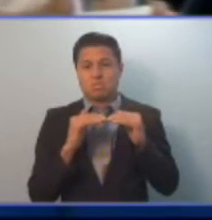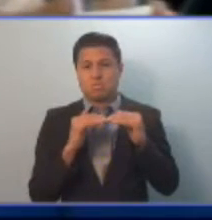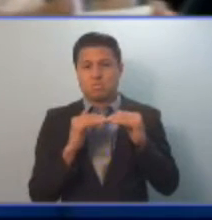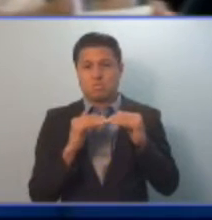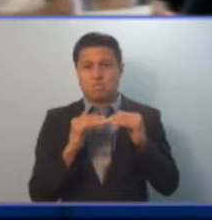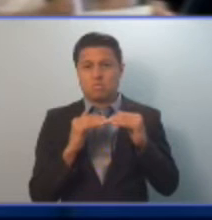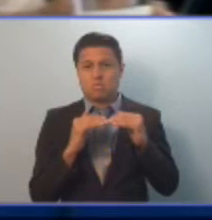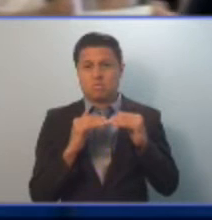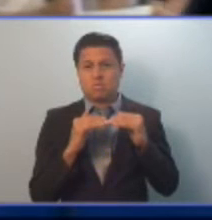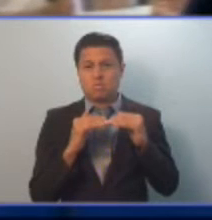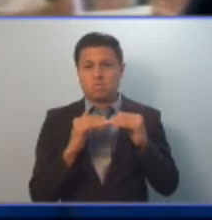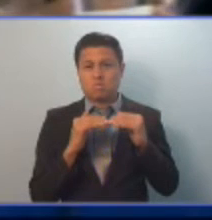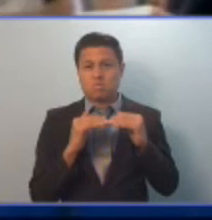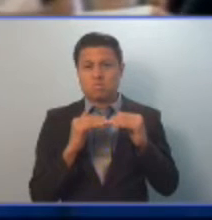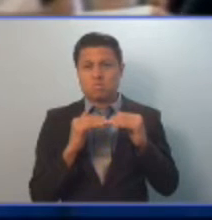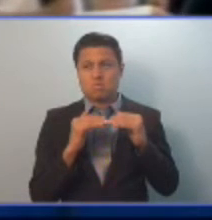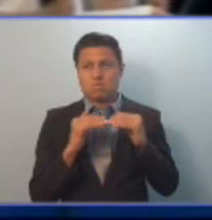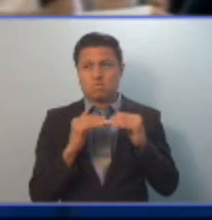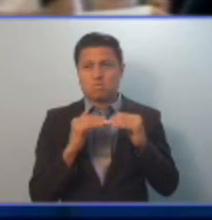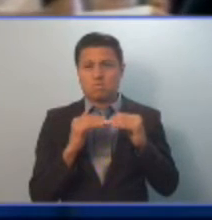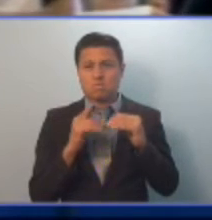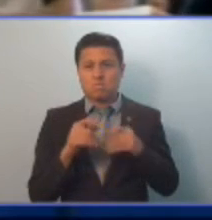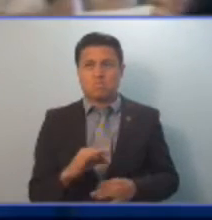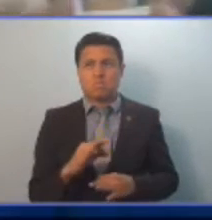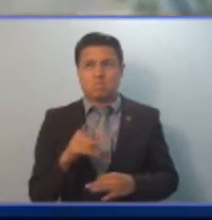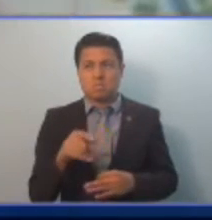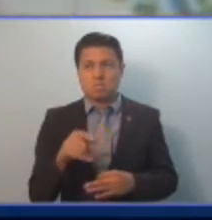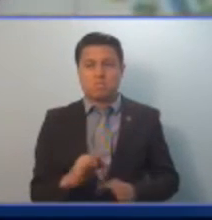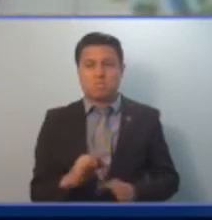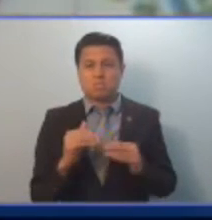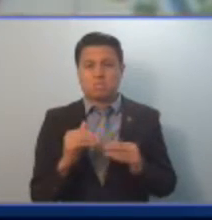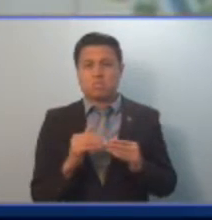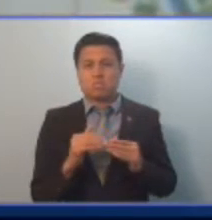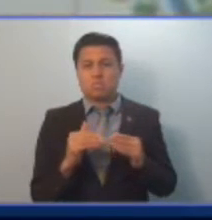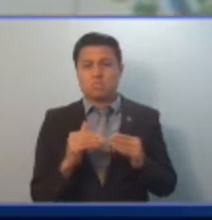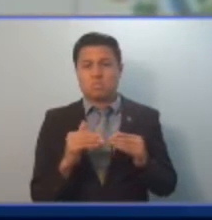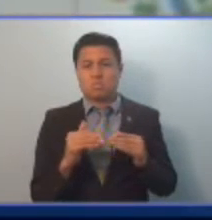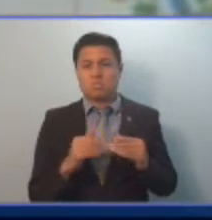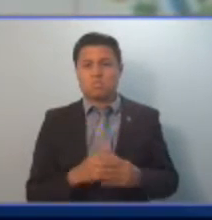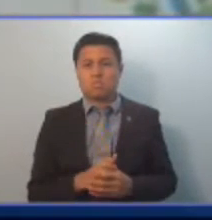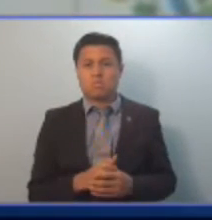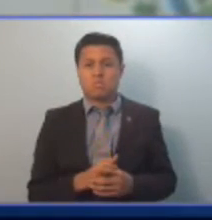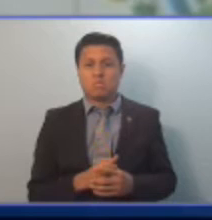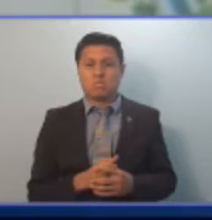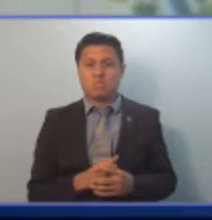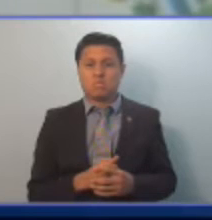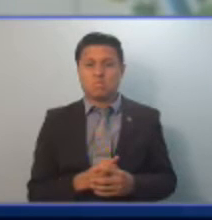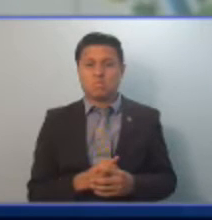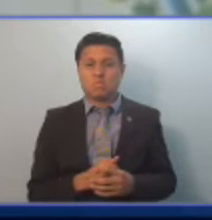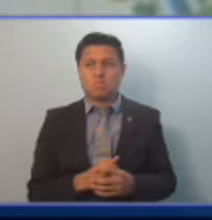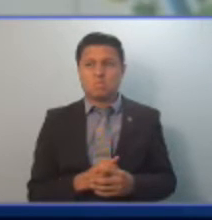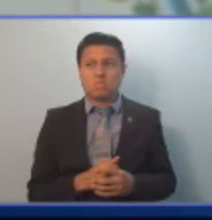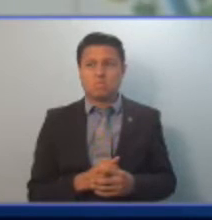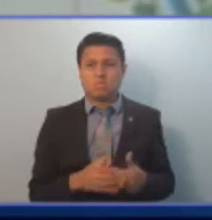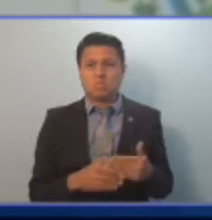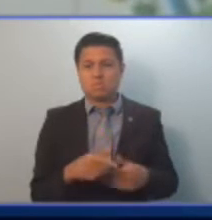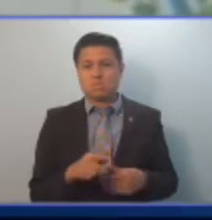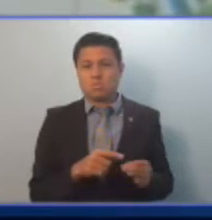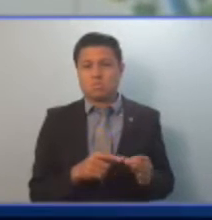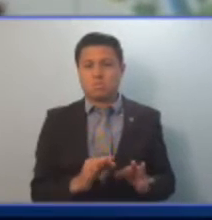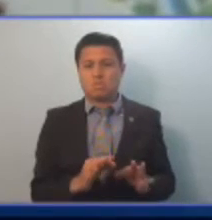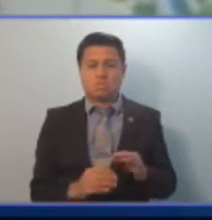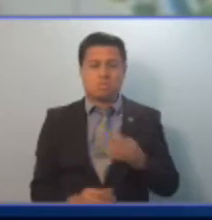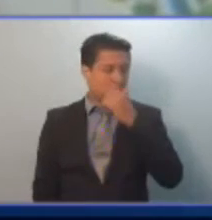Es decir, yo me sumaría así, de esa manera, es decir, siempre ponderando, porque,